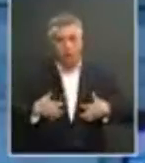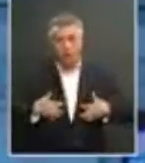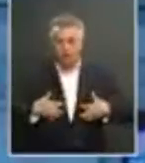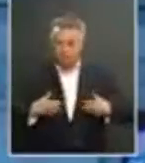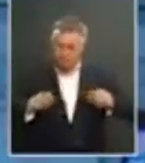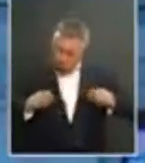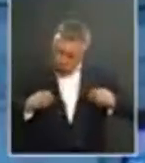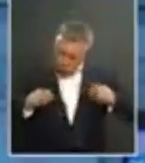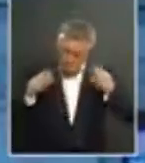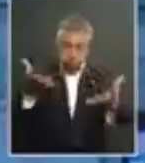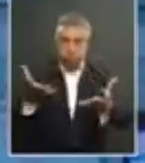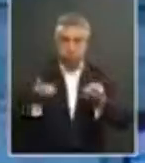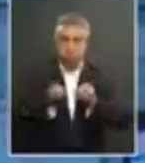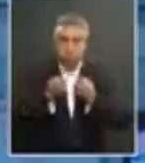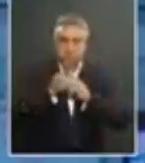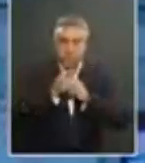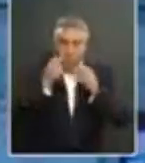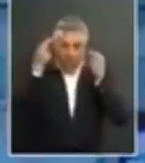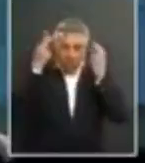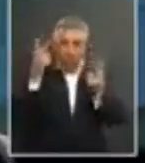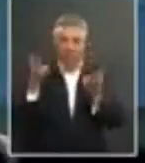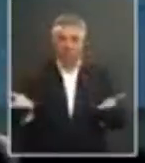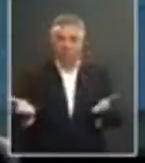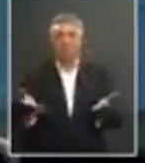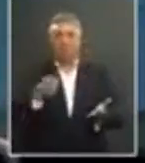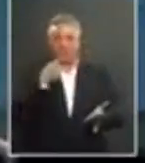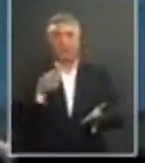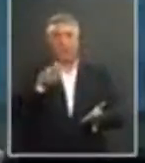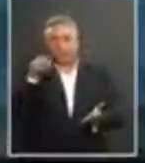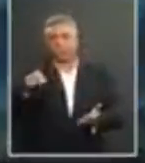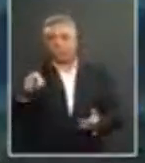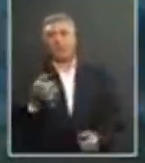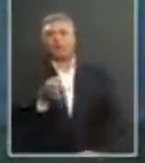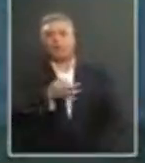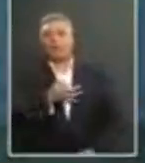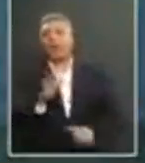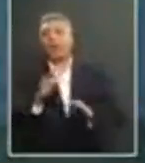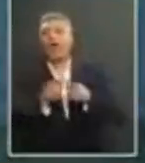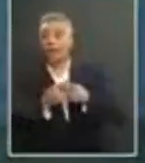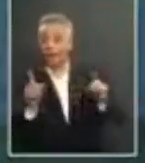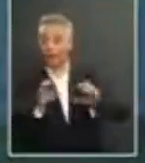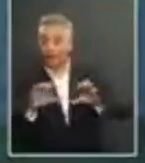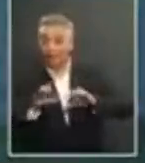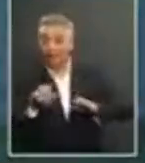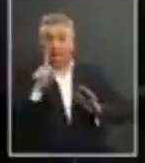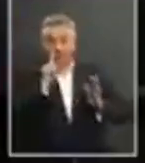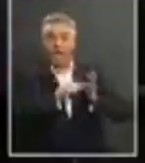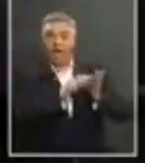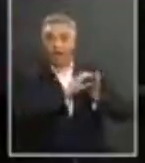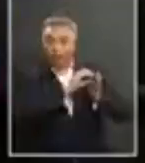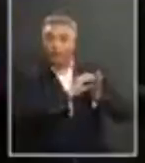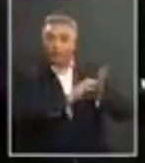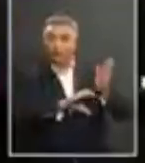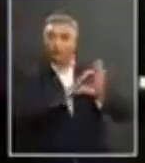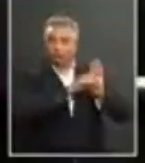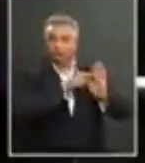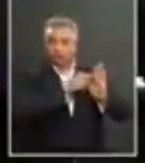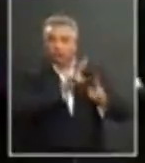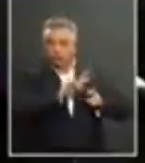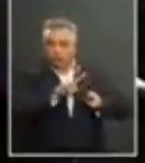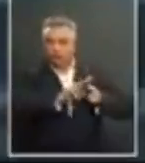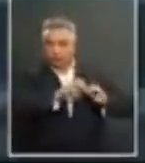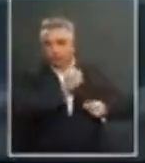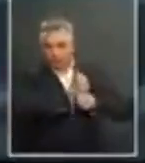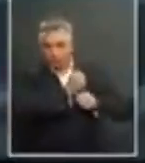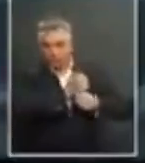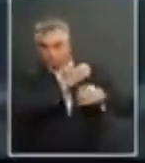te insisto, estamos recogiendo la inquietud de la ciudadanía. Es que lo que usted me acaba de decir es otra cosa. Usted dice, como hay convención constituyente, exacto, como se están llevando adelante todas las cosas